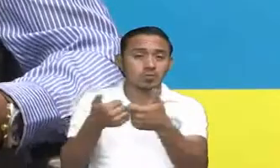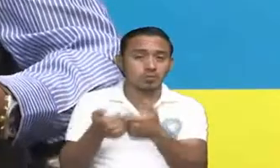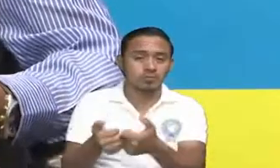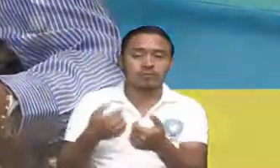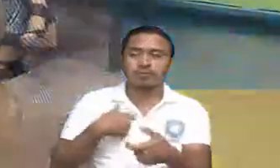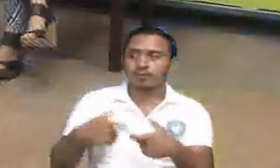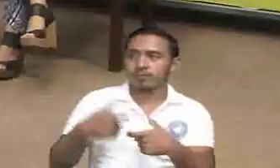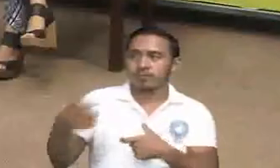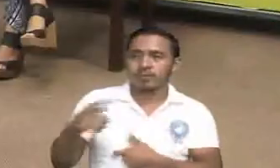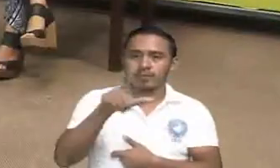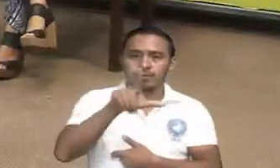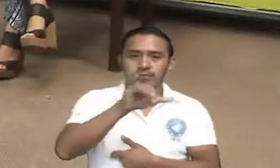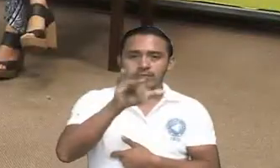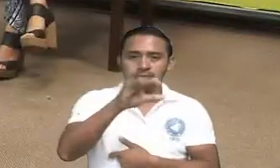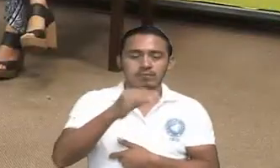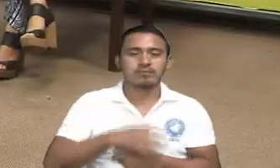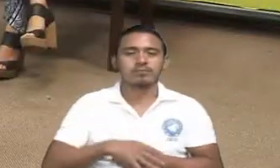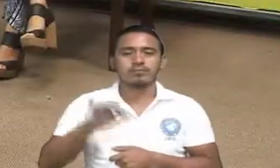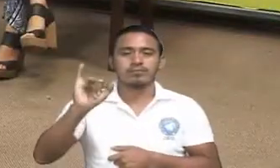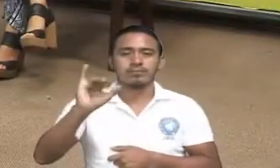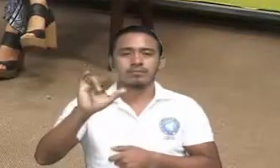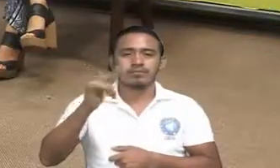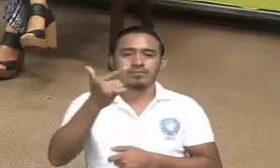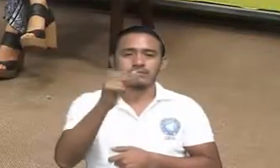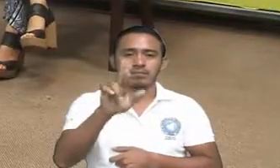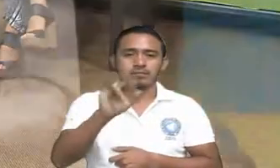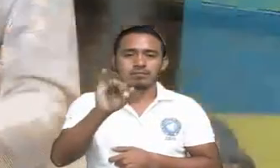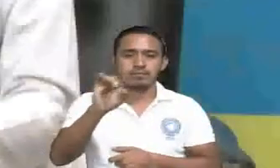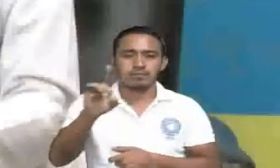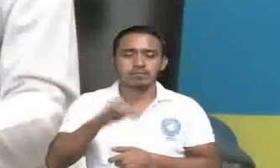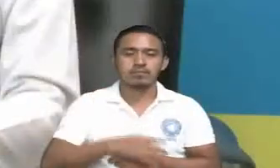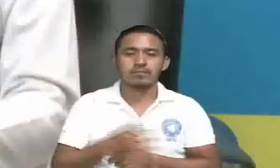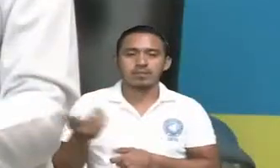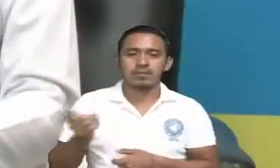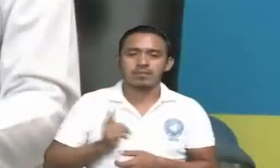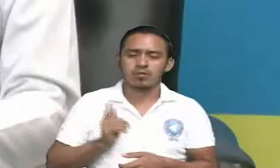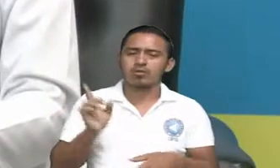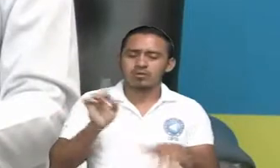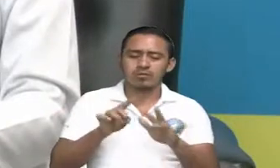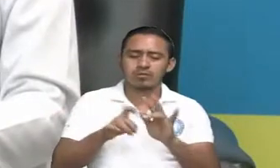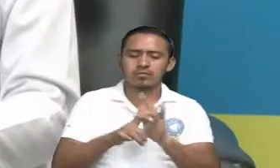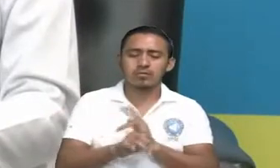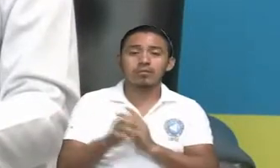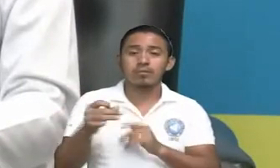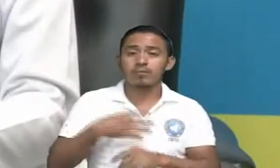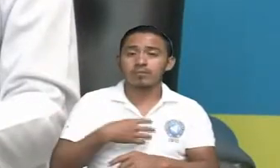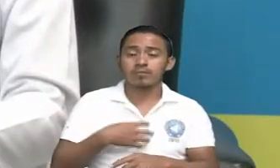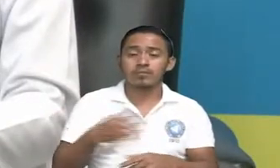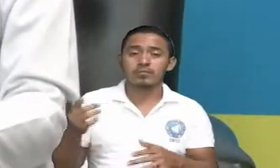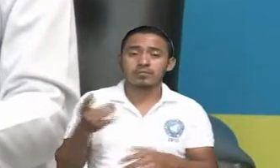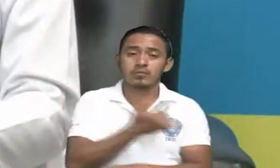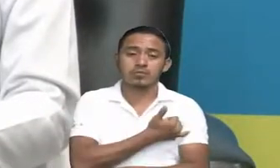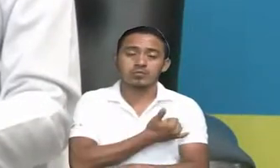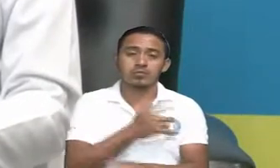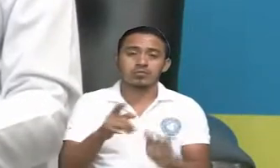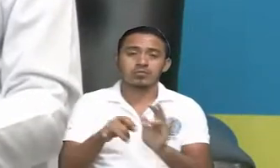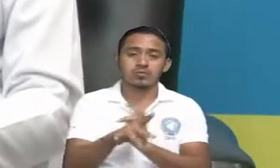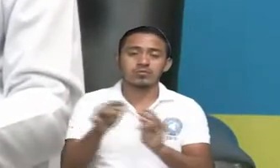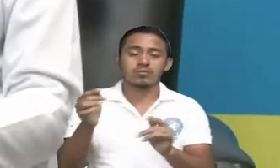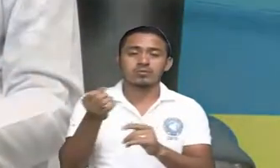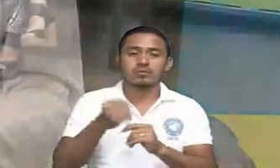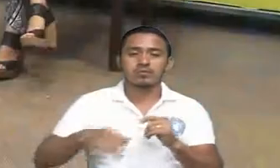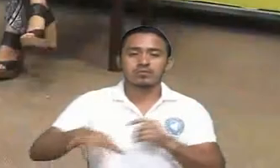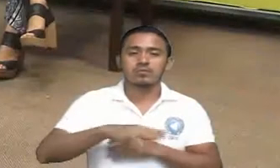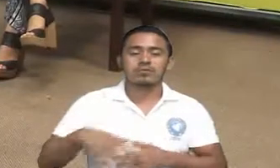a la licenciada Ingrid Castro, quien es psicóloga del Hospital Psicosocial José Dolores Flete, ubicado en el